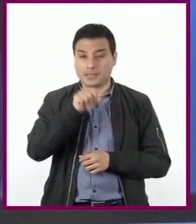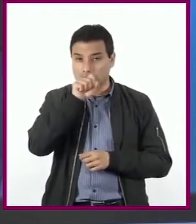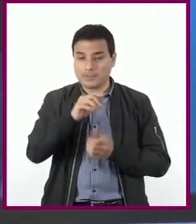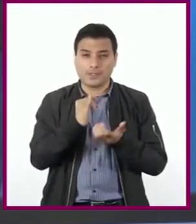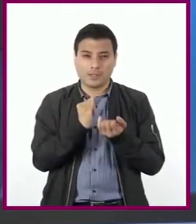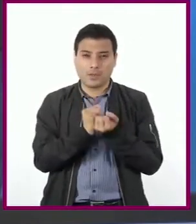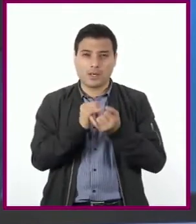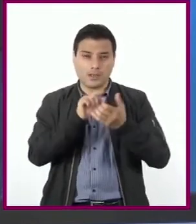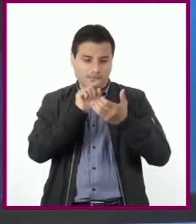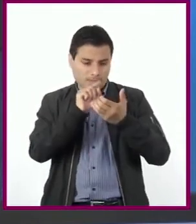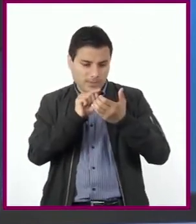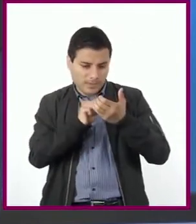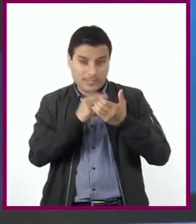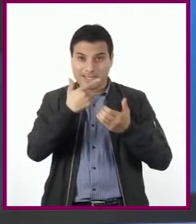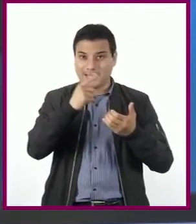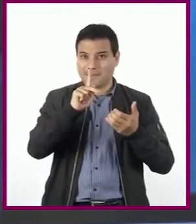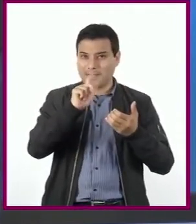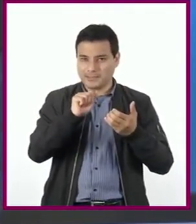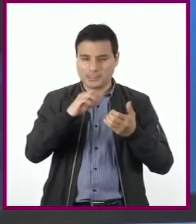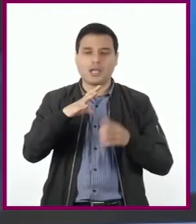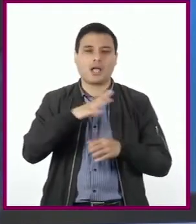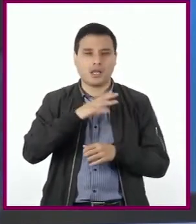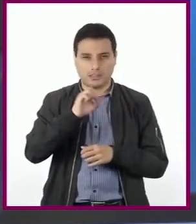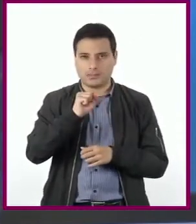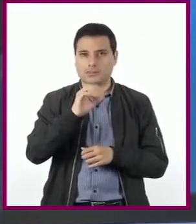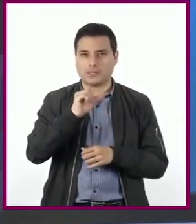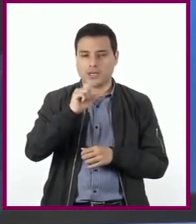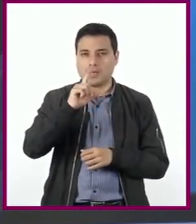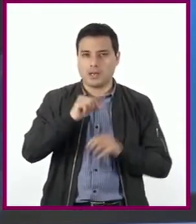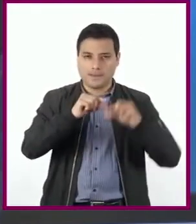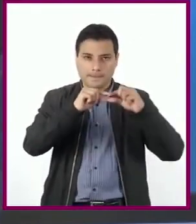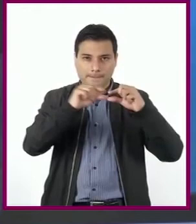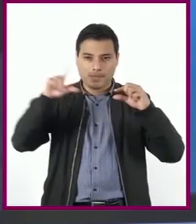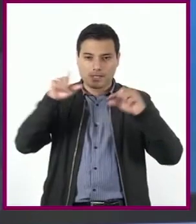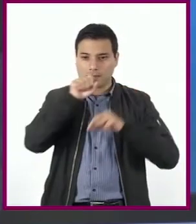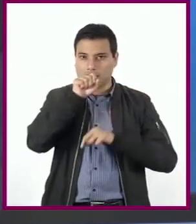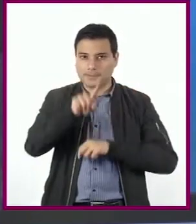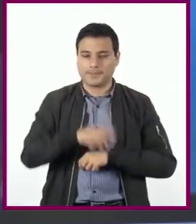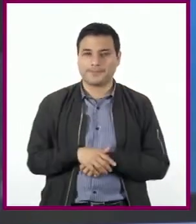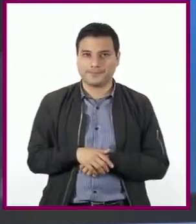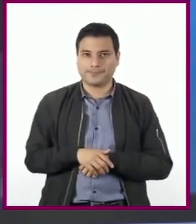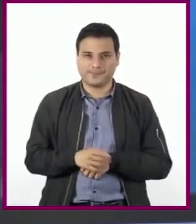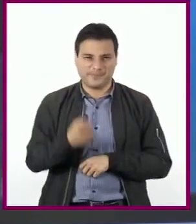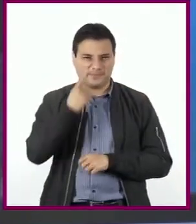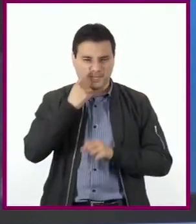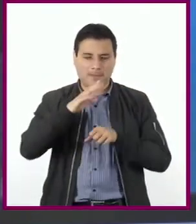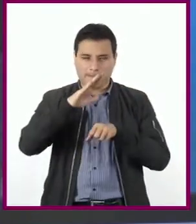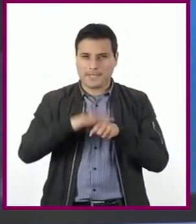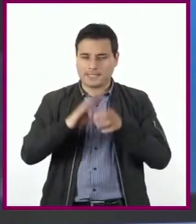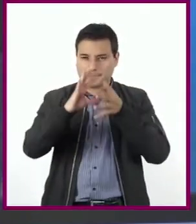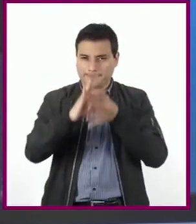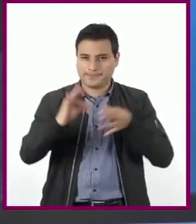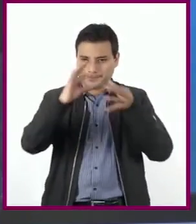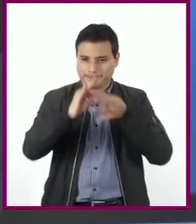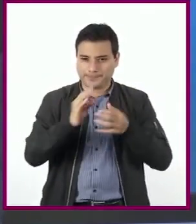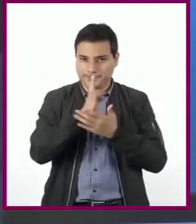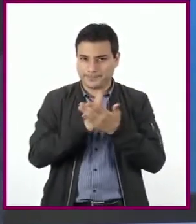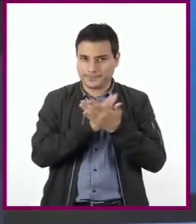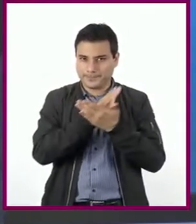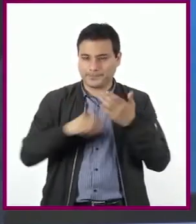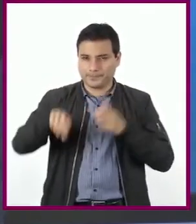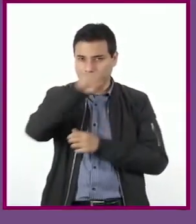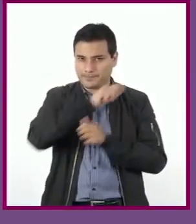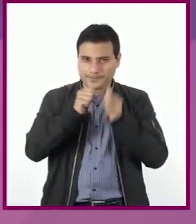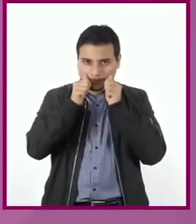o localización GPS. Continuemos con más representaciones y significados de las fracciones. Presten